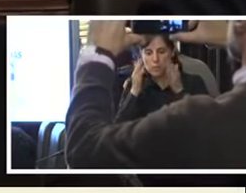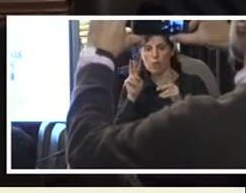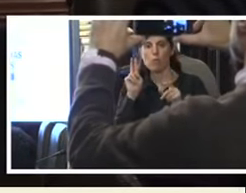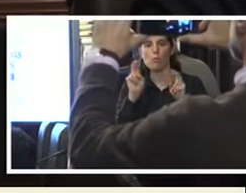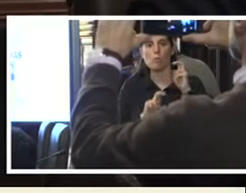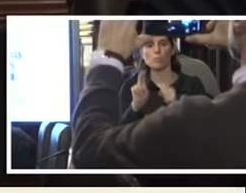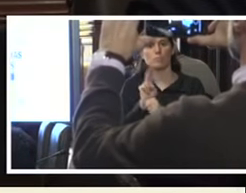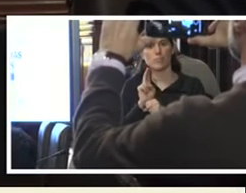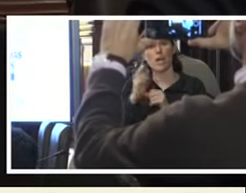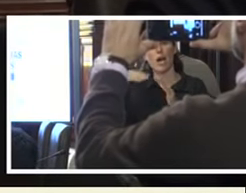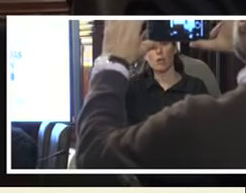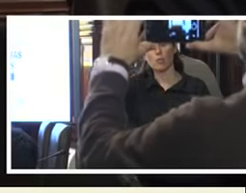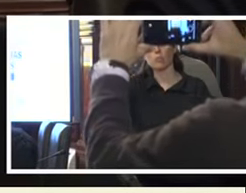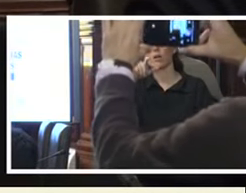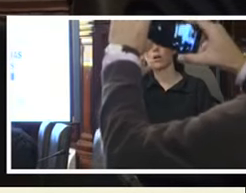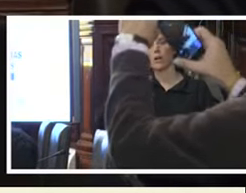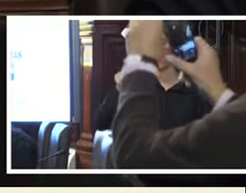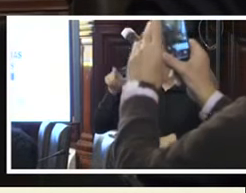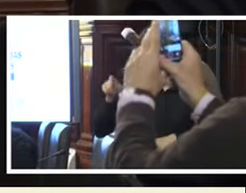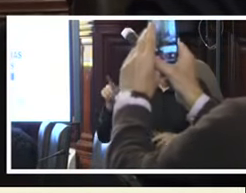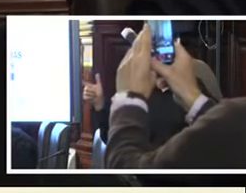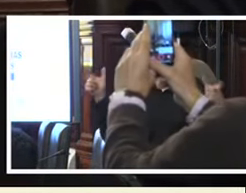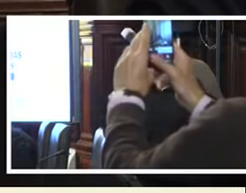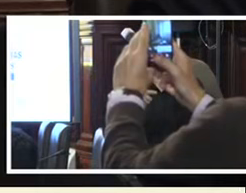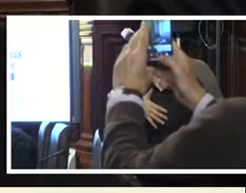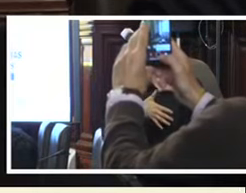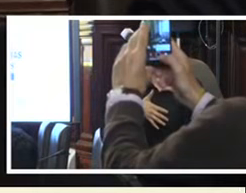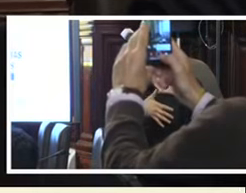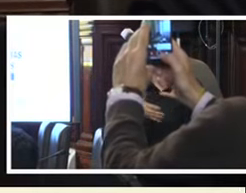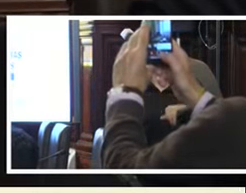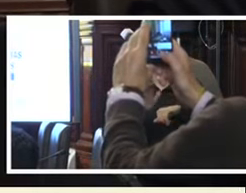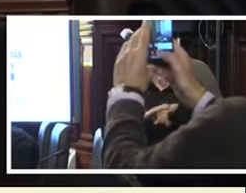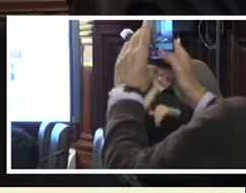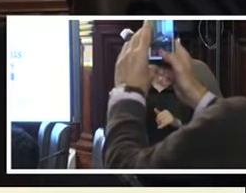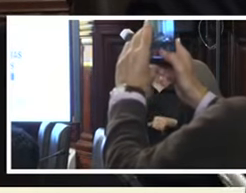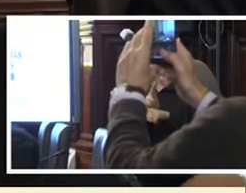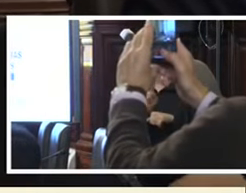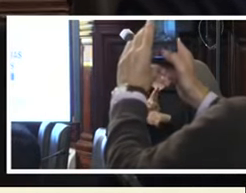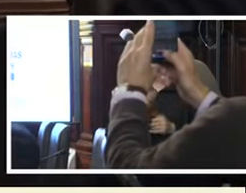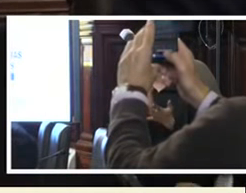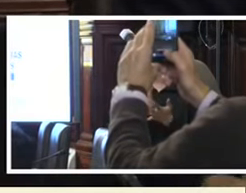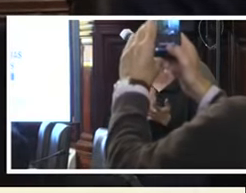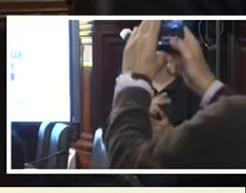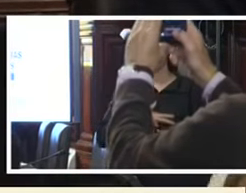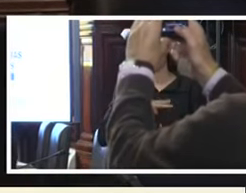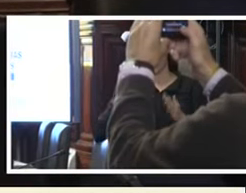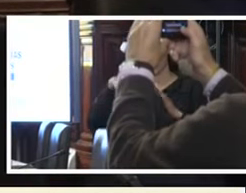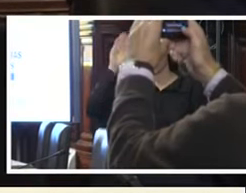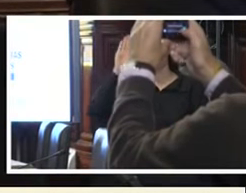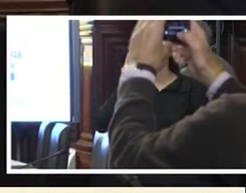personas adultas mayores me refiero a la convención interamericana sobre la protección de derechos humanos de las personas mayores